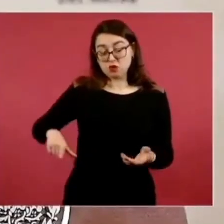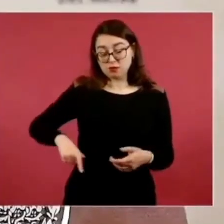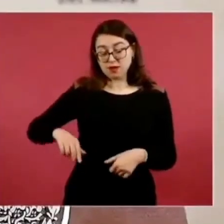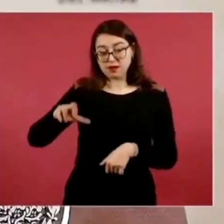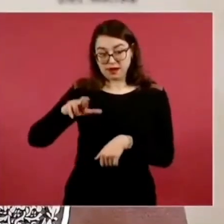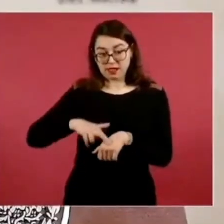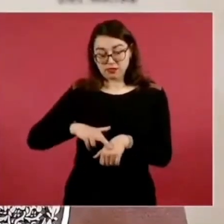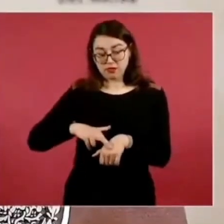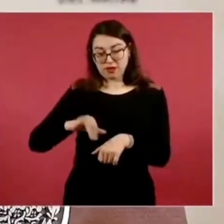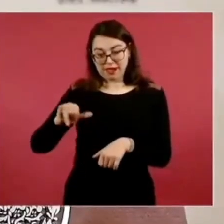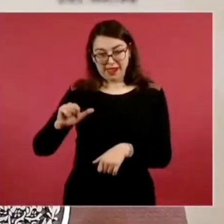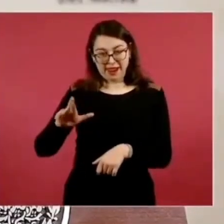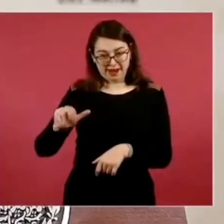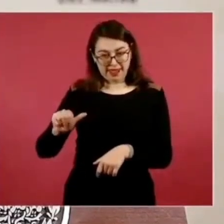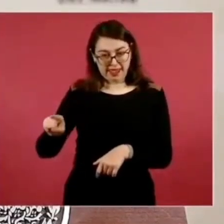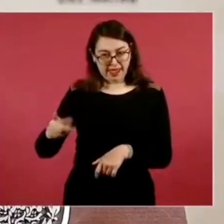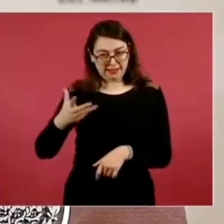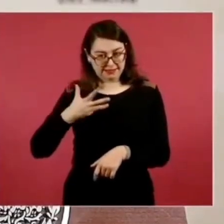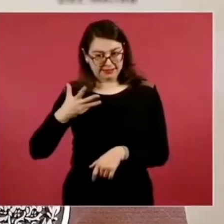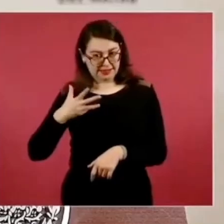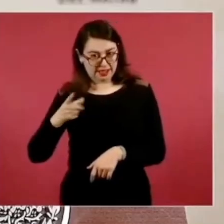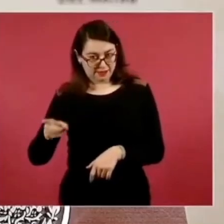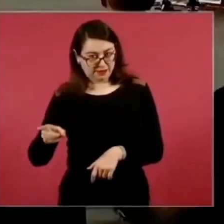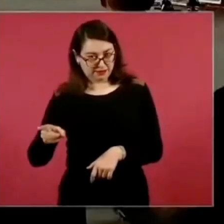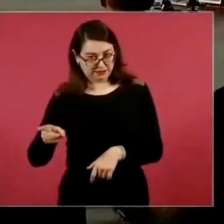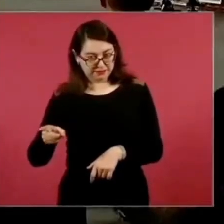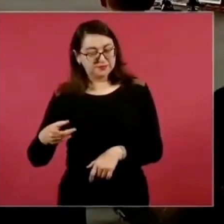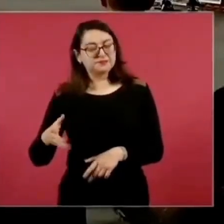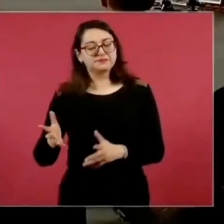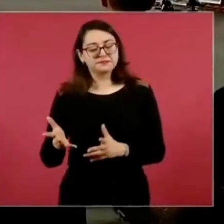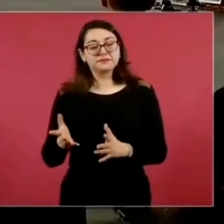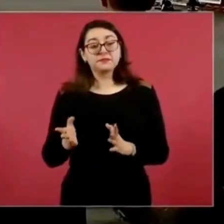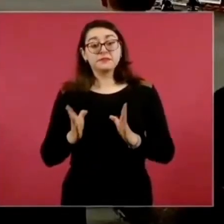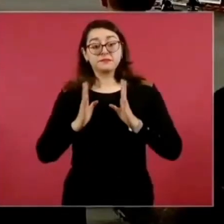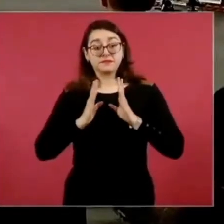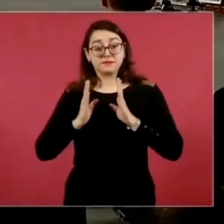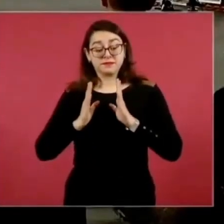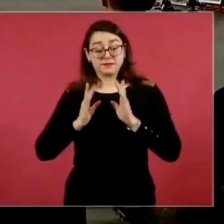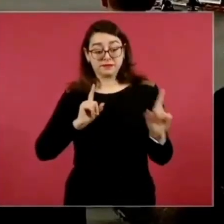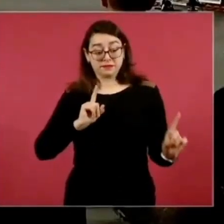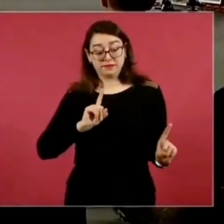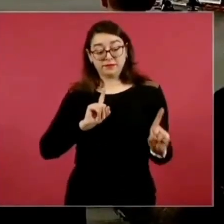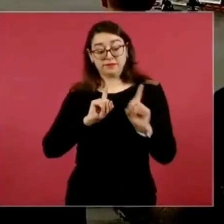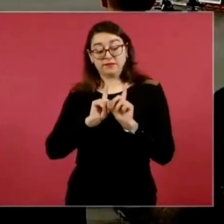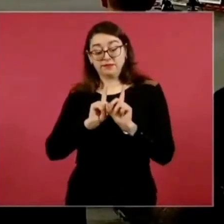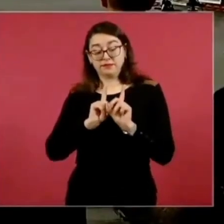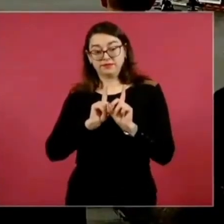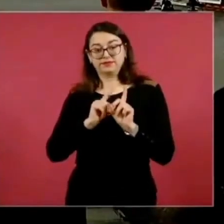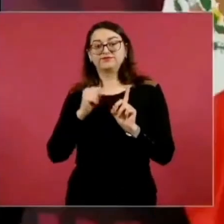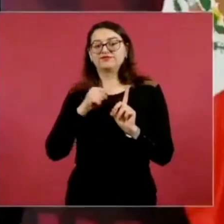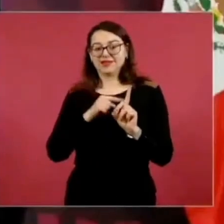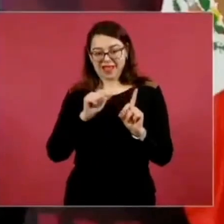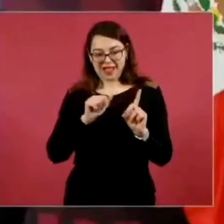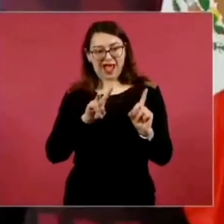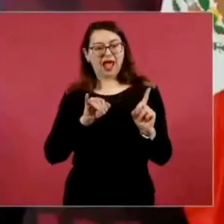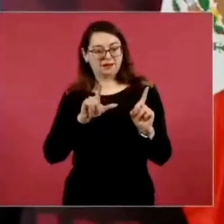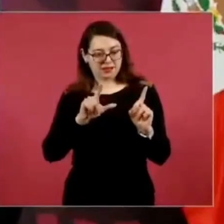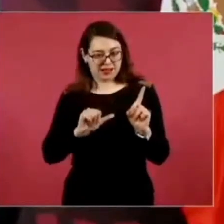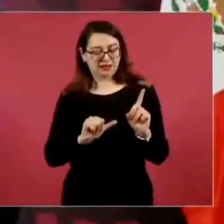su jefe de Estado Mayor entonces era Manuel Ávila Camacho. O sea, que se